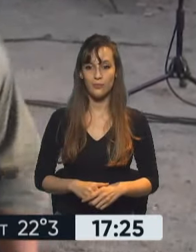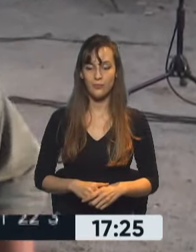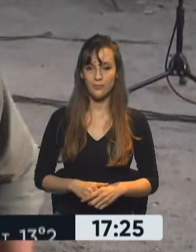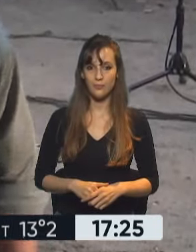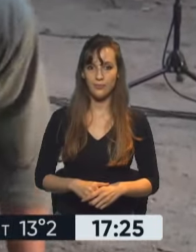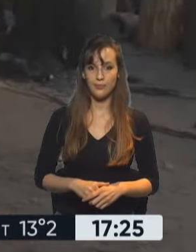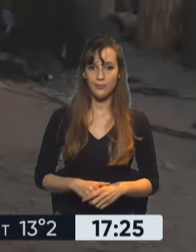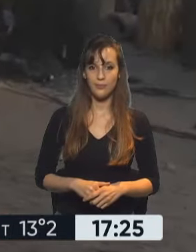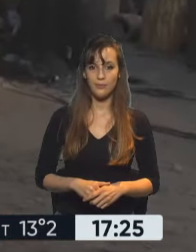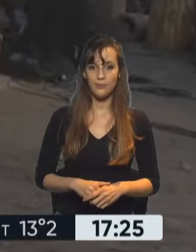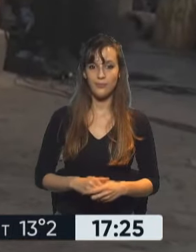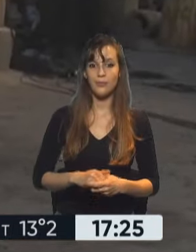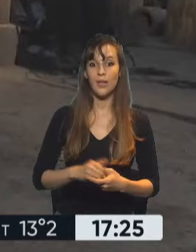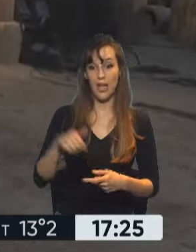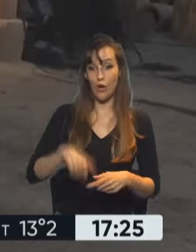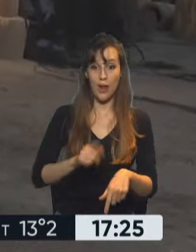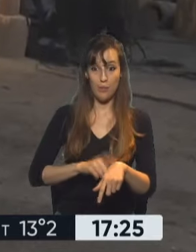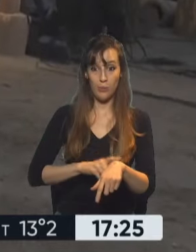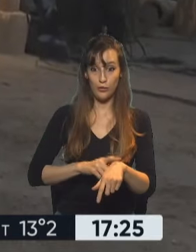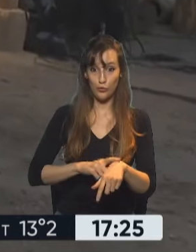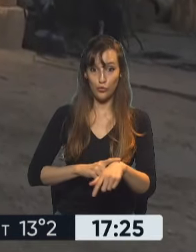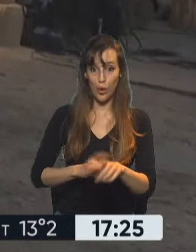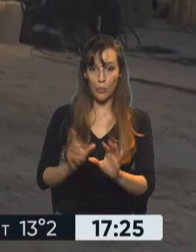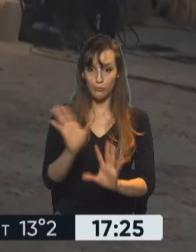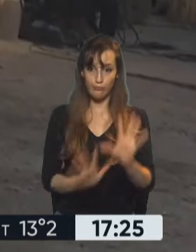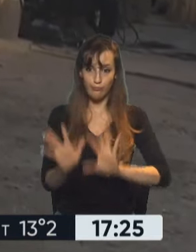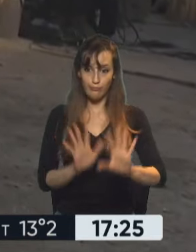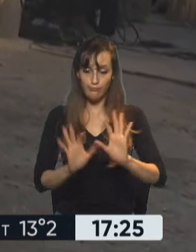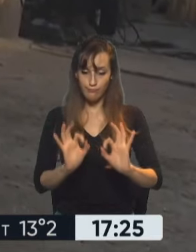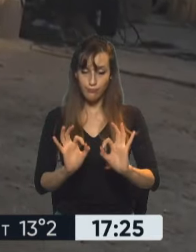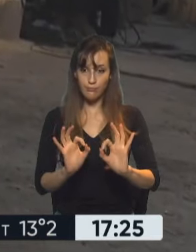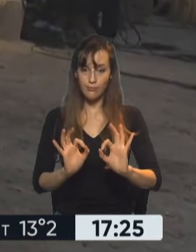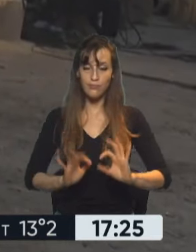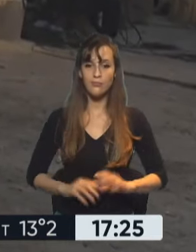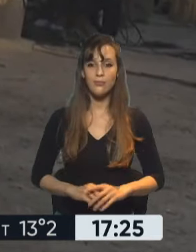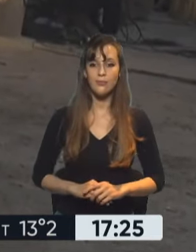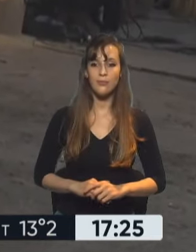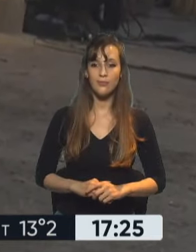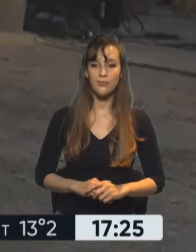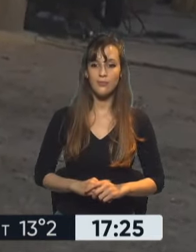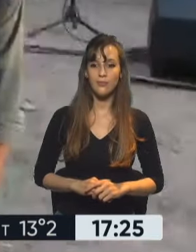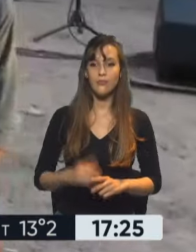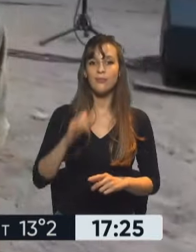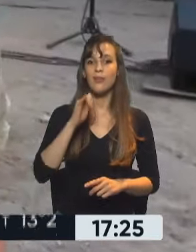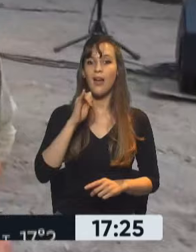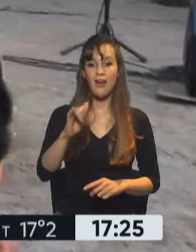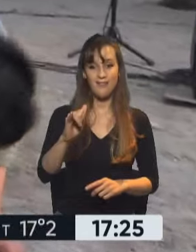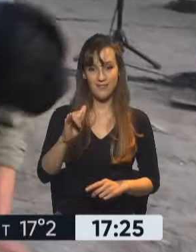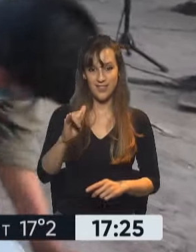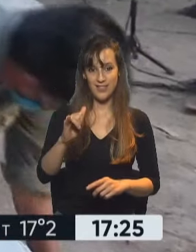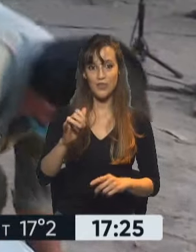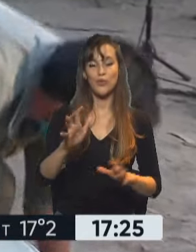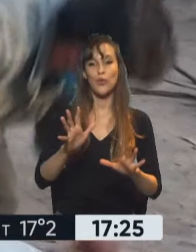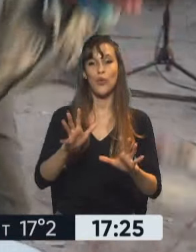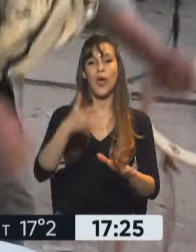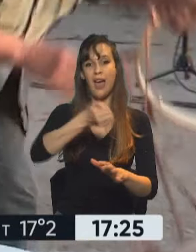armalo. Lo va a armar acá en vivo para mí. ¿Y vos ya no le vas voy a avisando a la... A las chicas de Aerolíneas